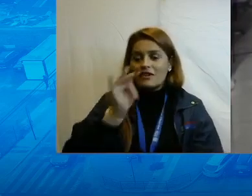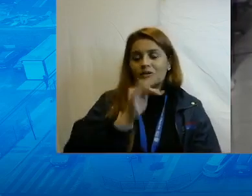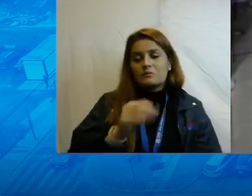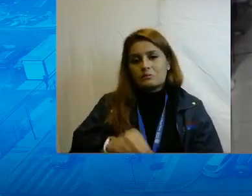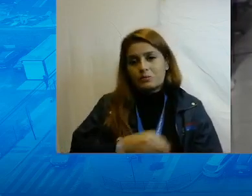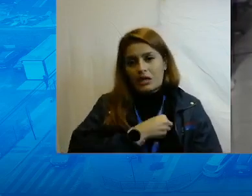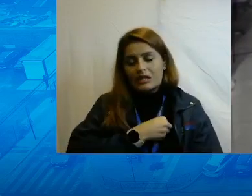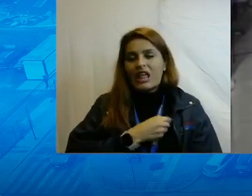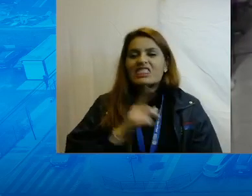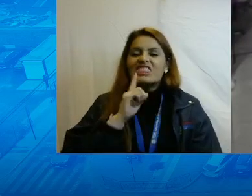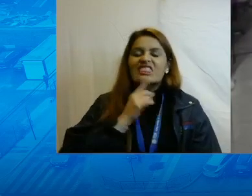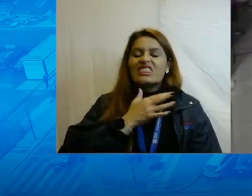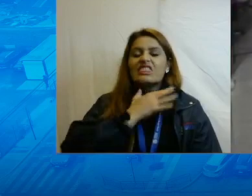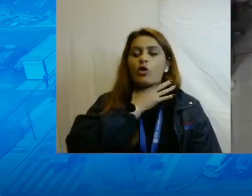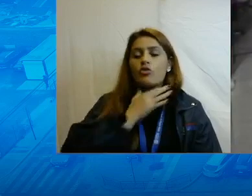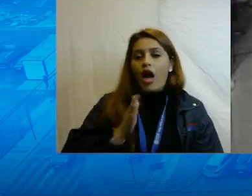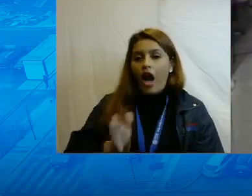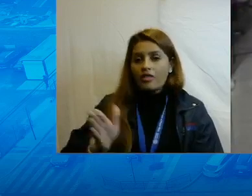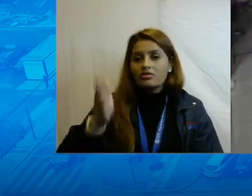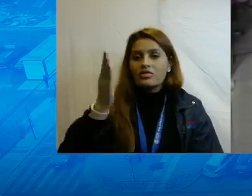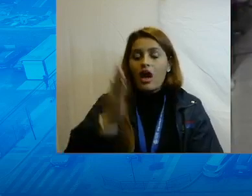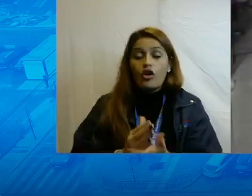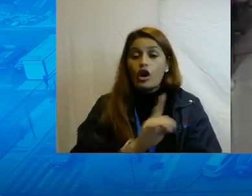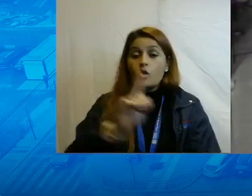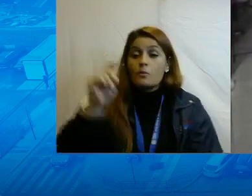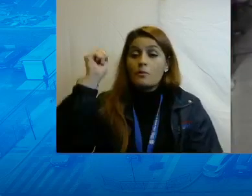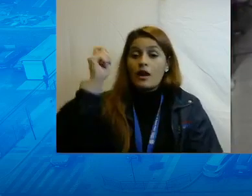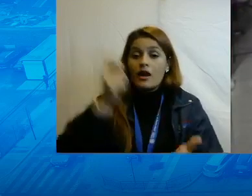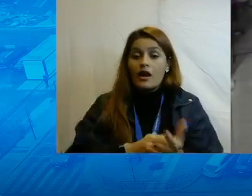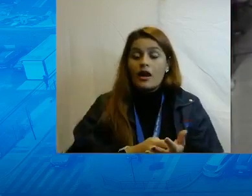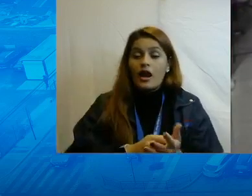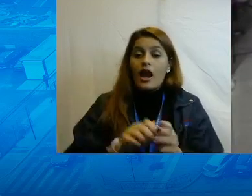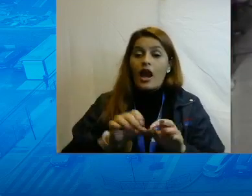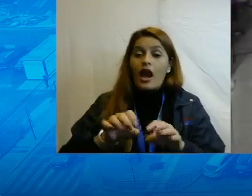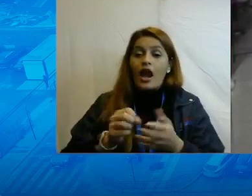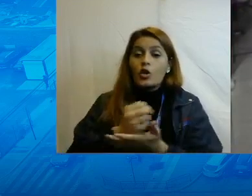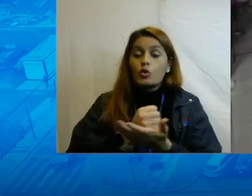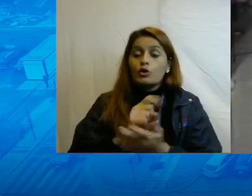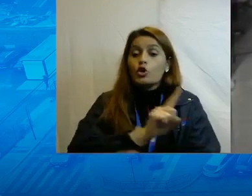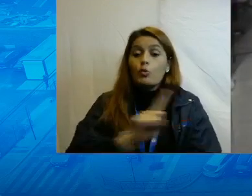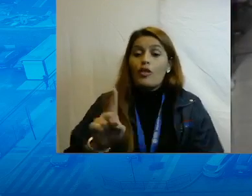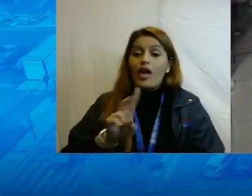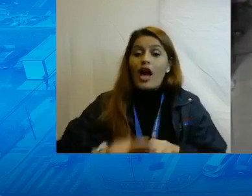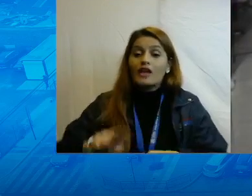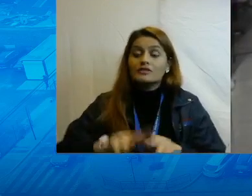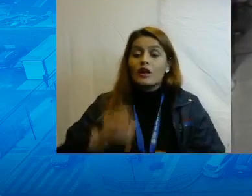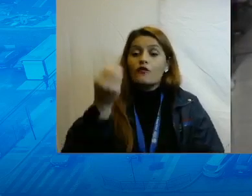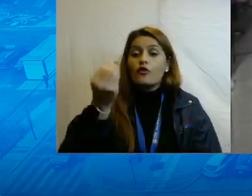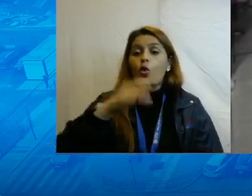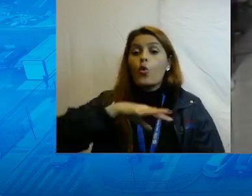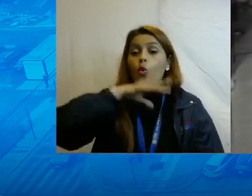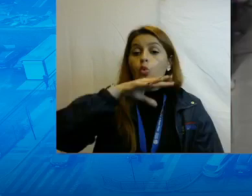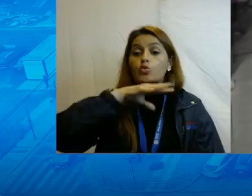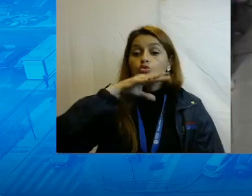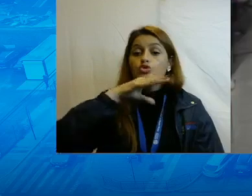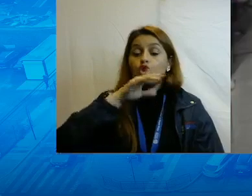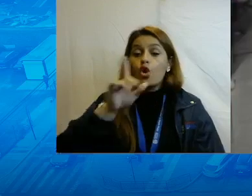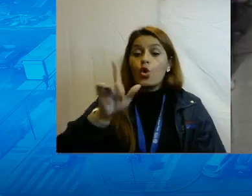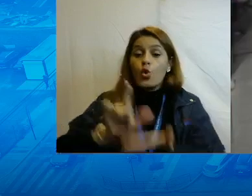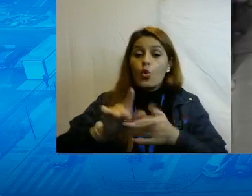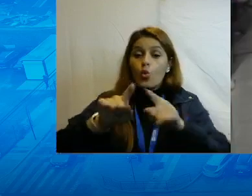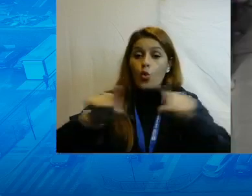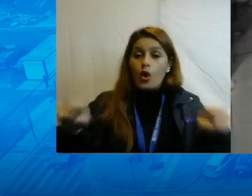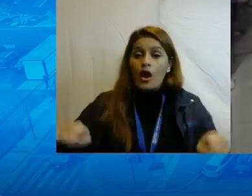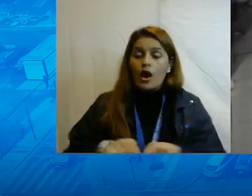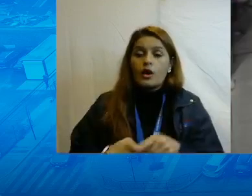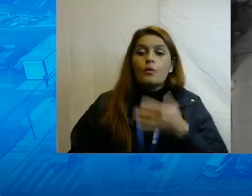con las deudas que hay hasta el momento que no se han pagado, la agrupación no puede hacer un buen uso del espacio debido a que